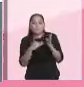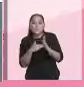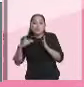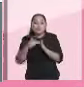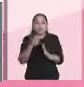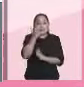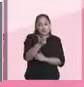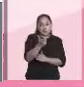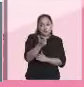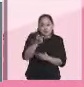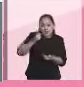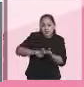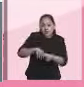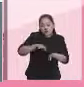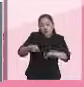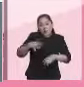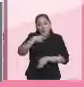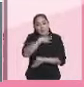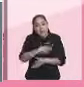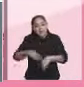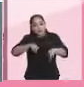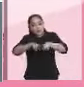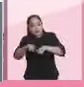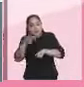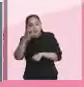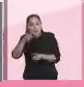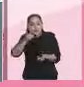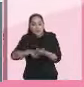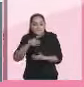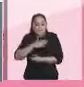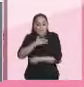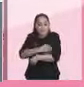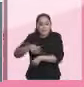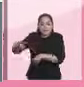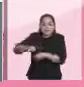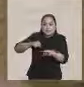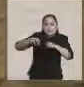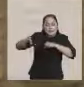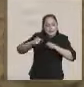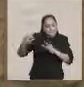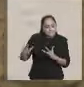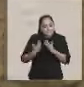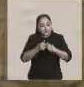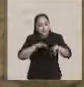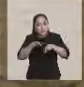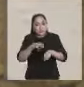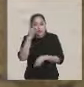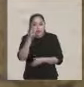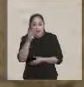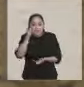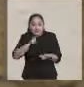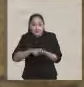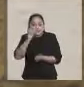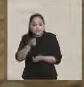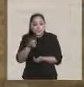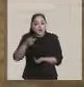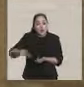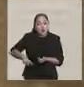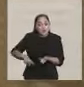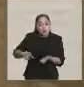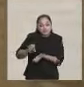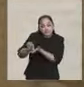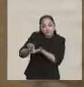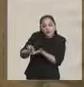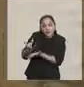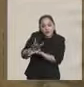Eso tampoco es honesto. Eso se llama nepotismo. Son recursos públicos con los que se alimenta tu partido. Y no